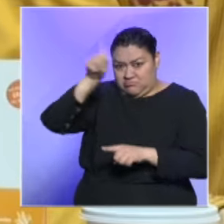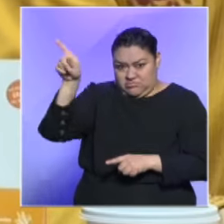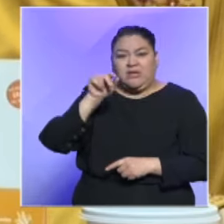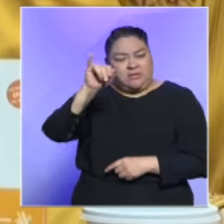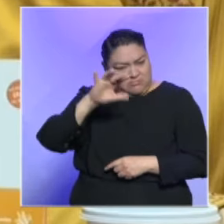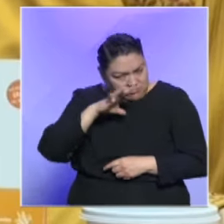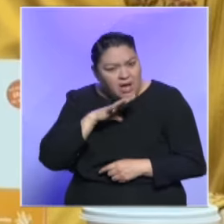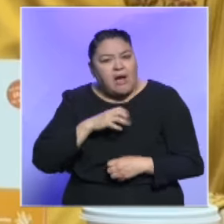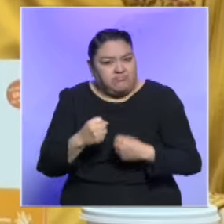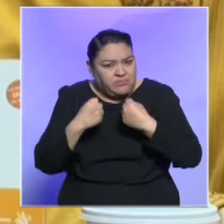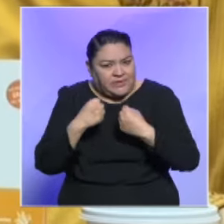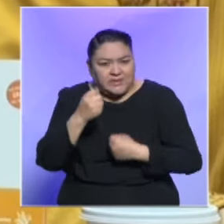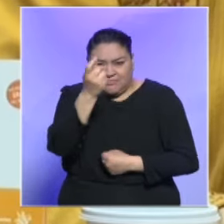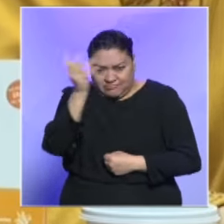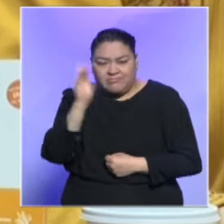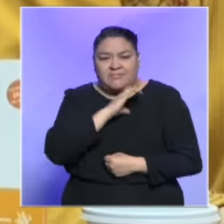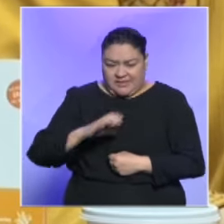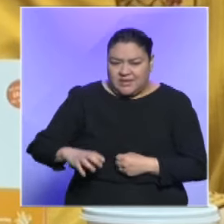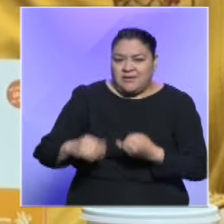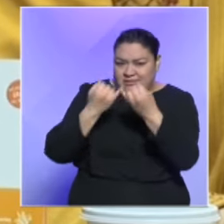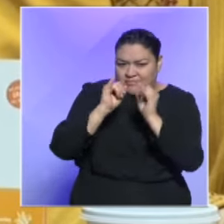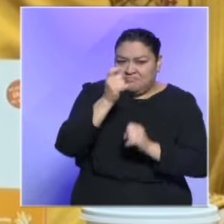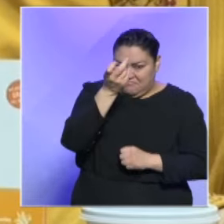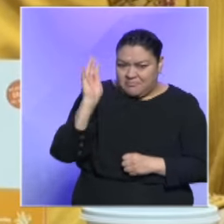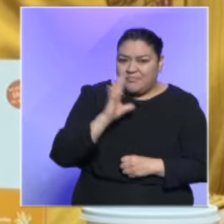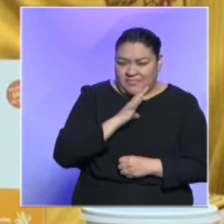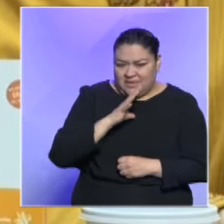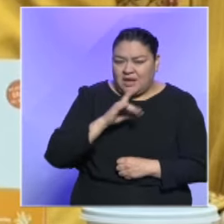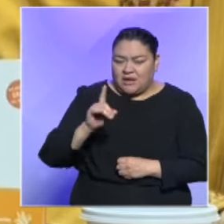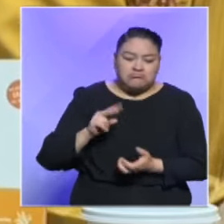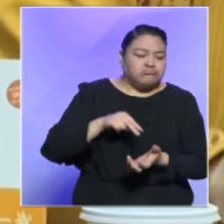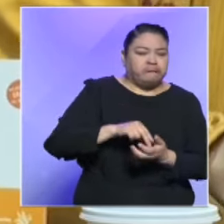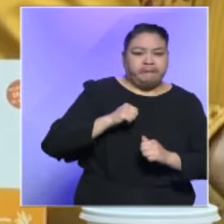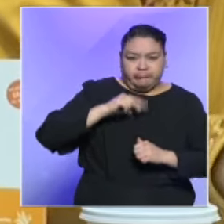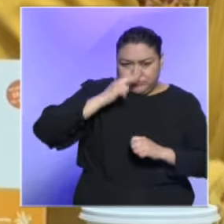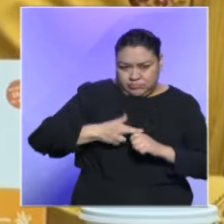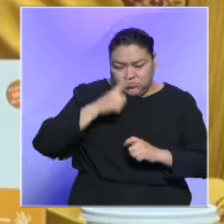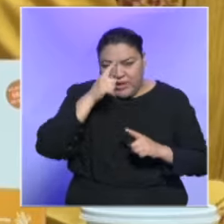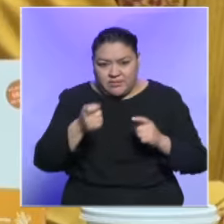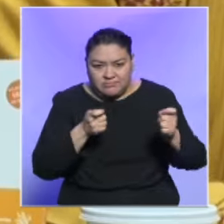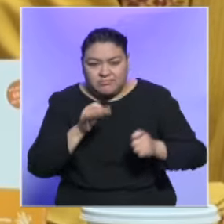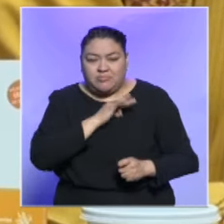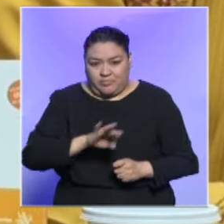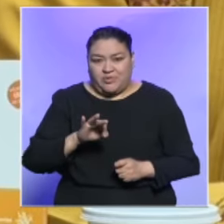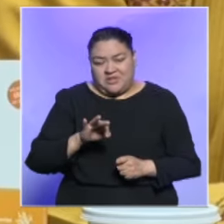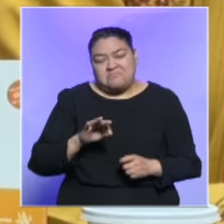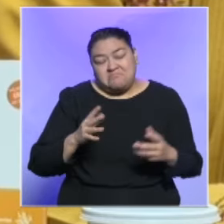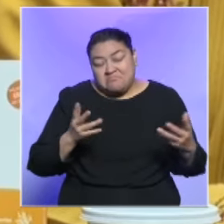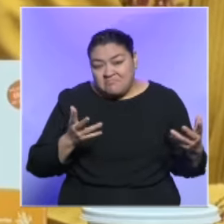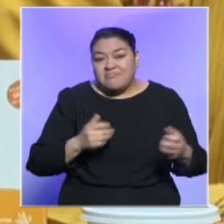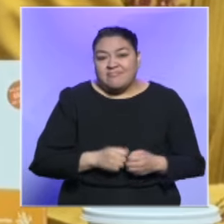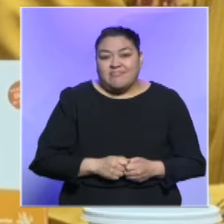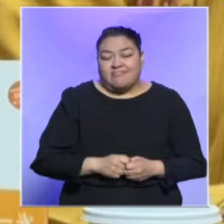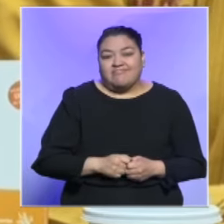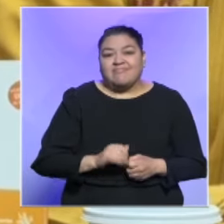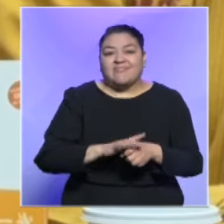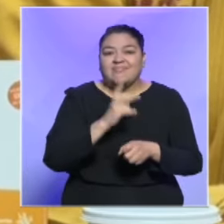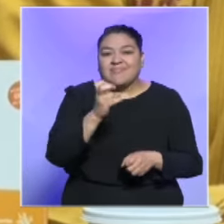se ha consolidado como una posibilidad importante de éxito para la democracia en general. En ese